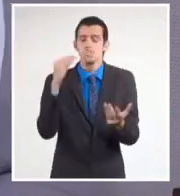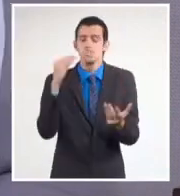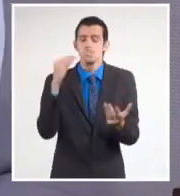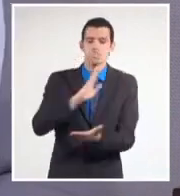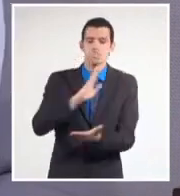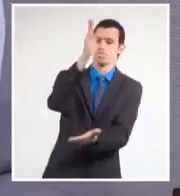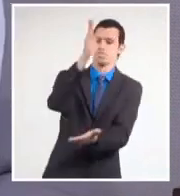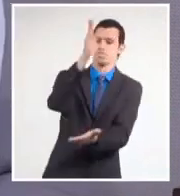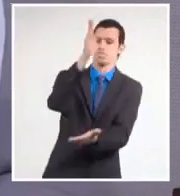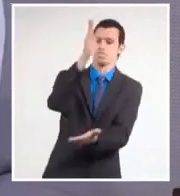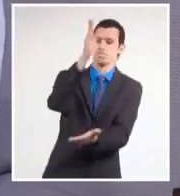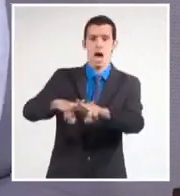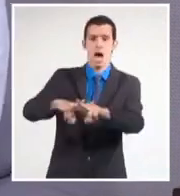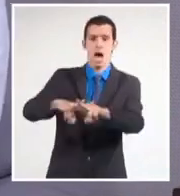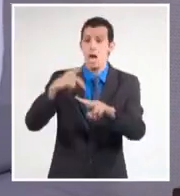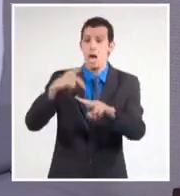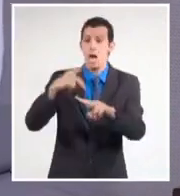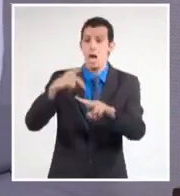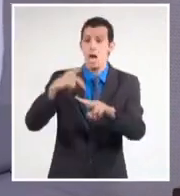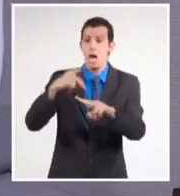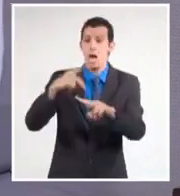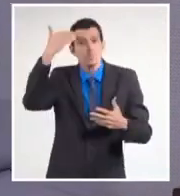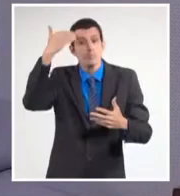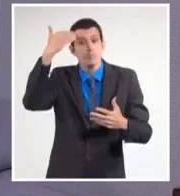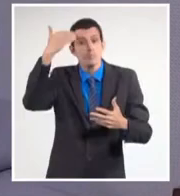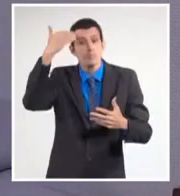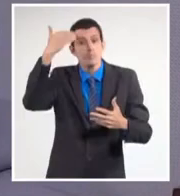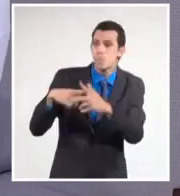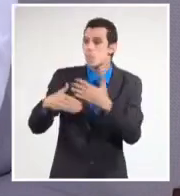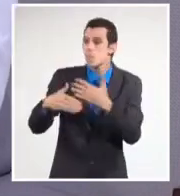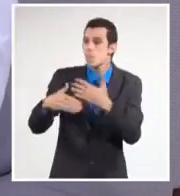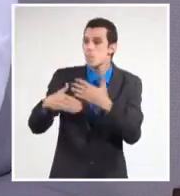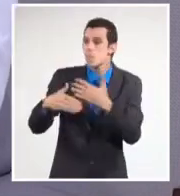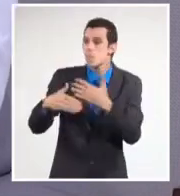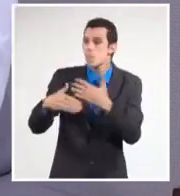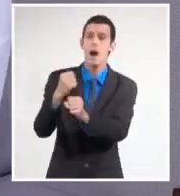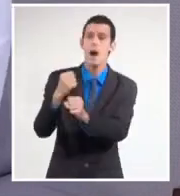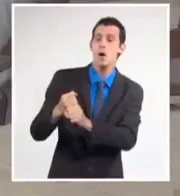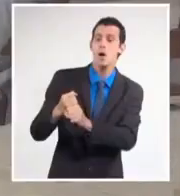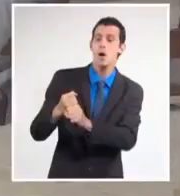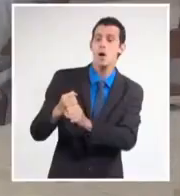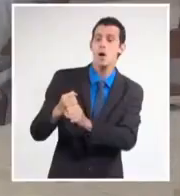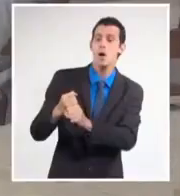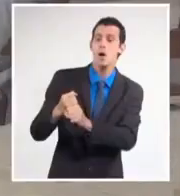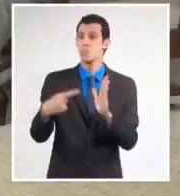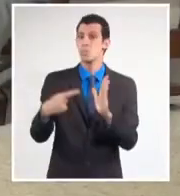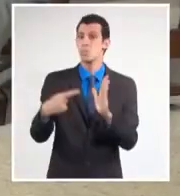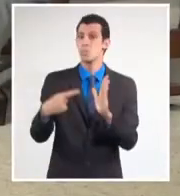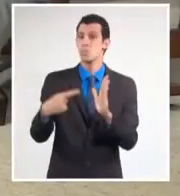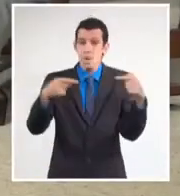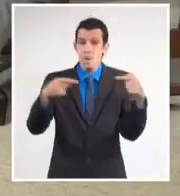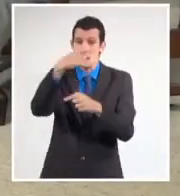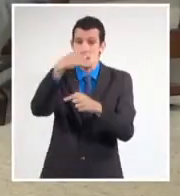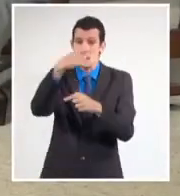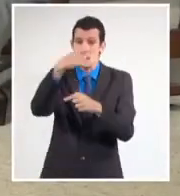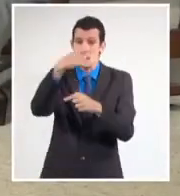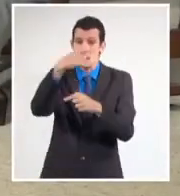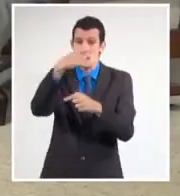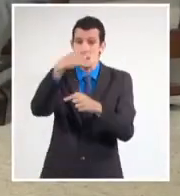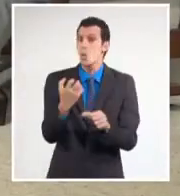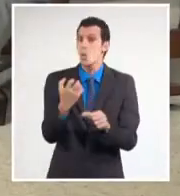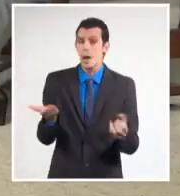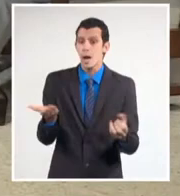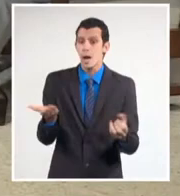a alguien que ya se desmotivó, y de eso también se hablaba. ¿Y dónde están los que saben? El puntista, por ejemplo, que es un mago del